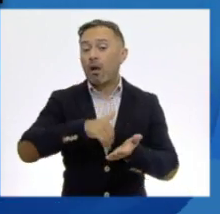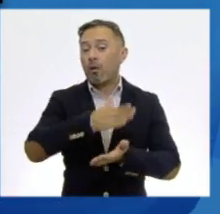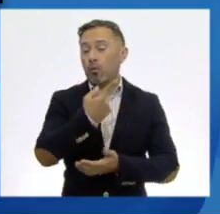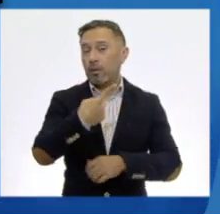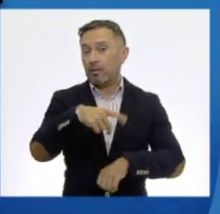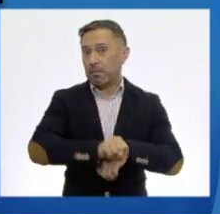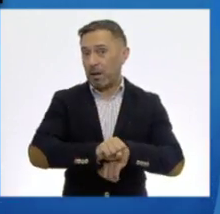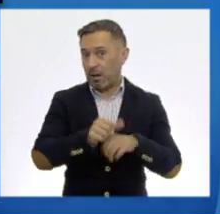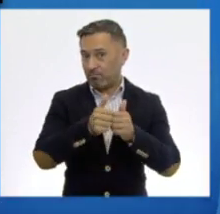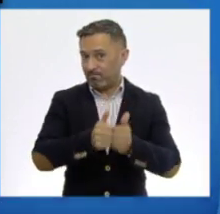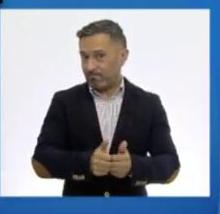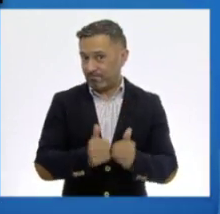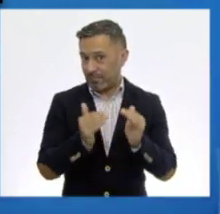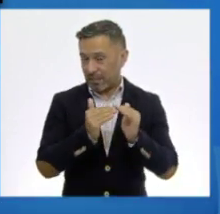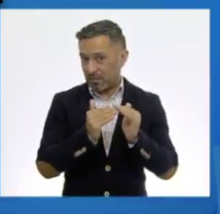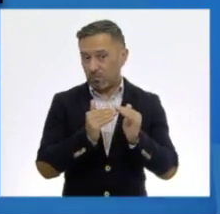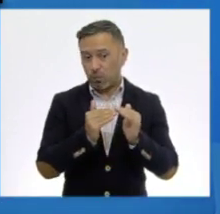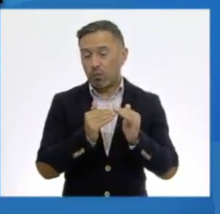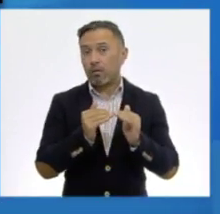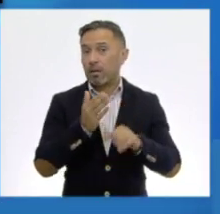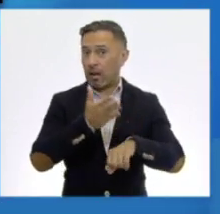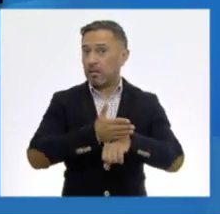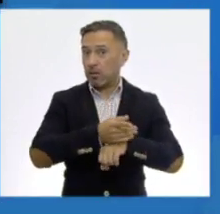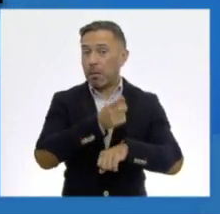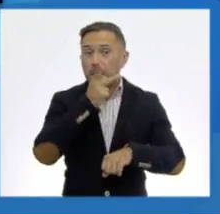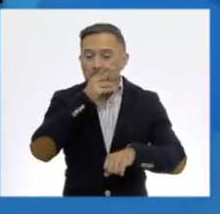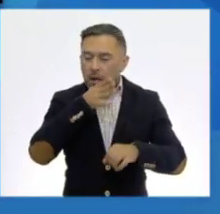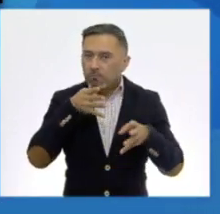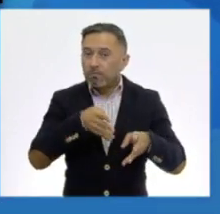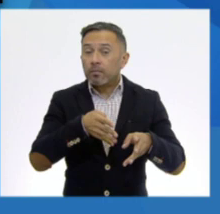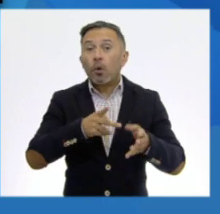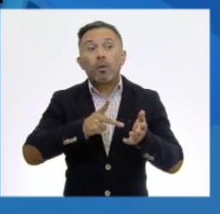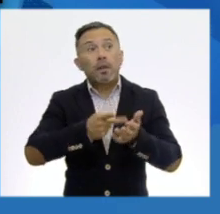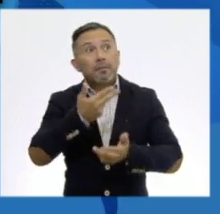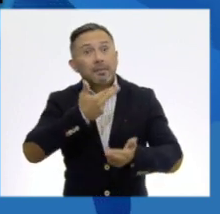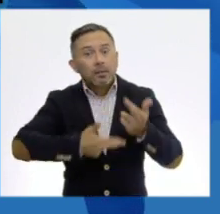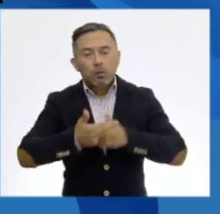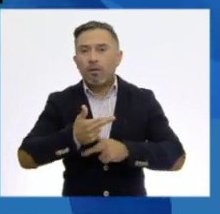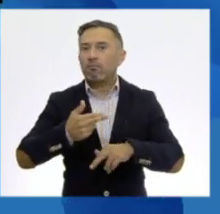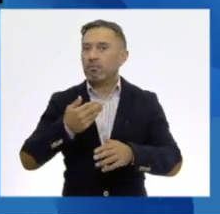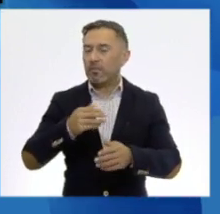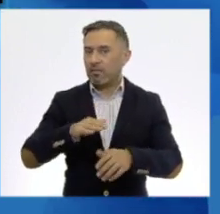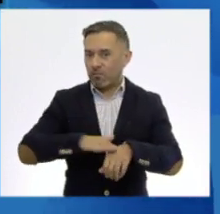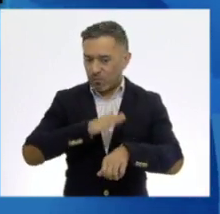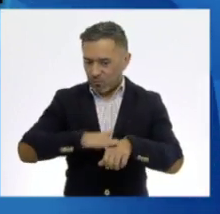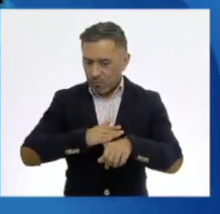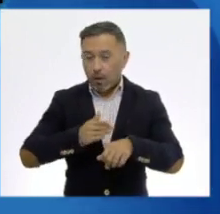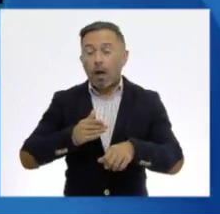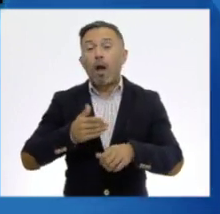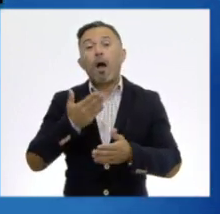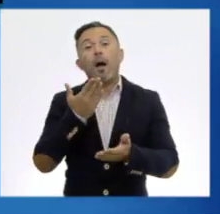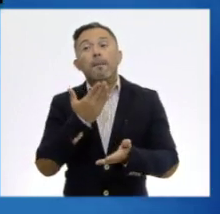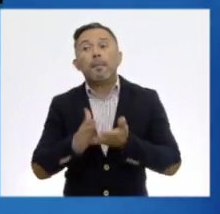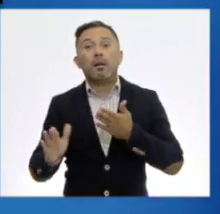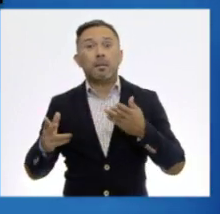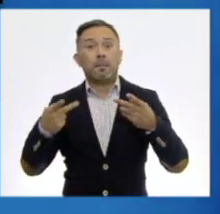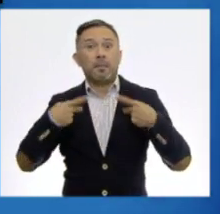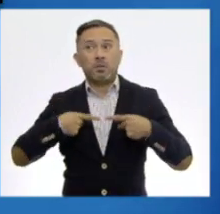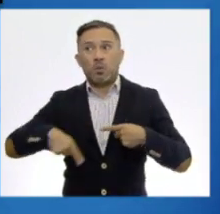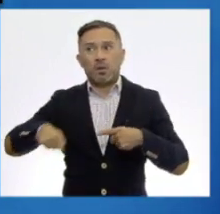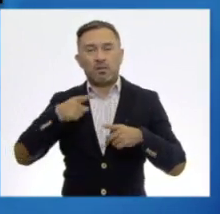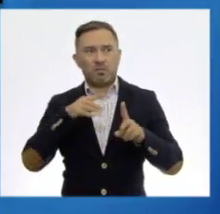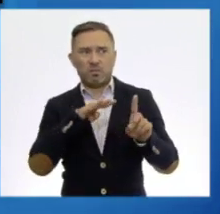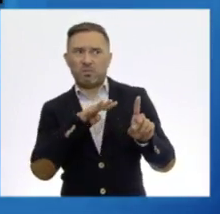fuerte. Cuando regresas tienes que ponerte al día en todas las asignaturas. Además, nadie te quiere hablar porque piensan que eres